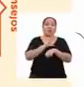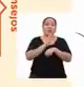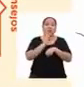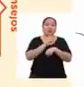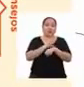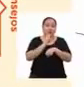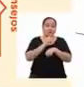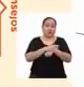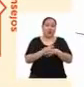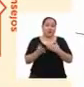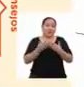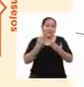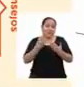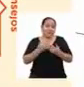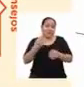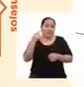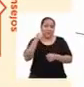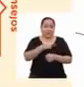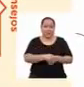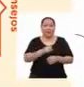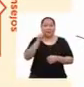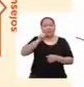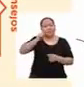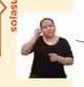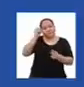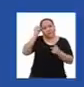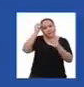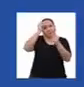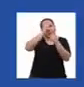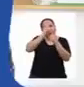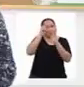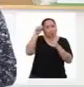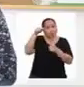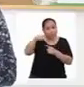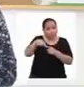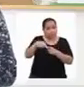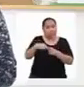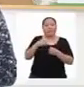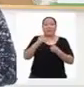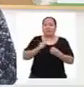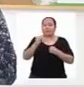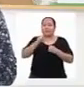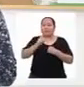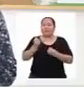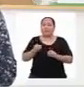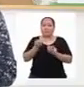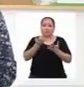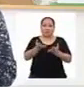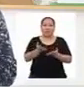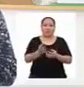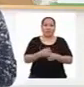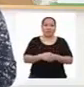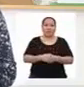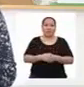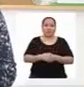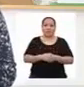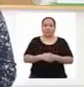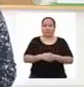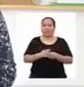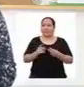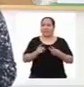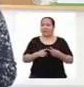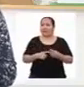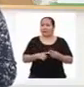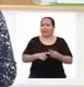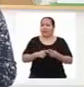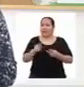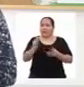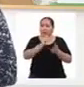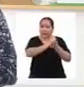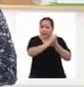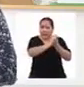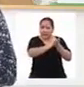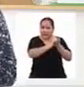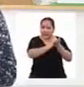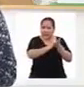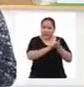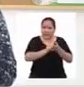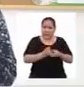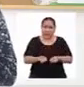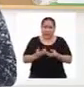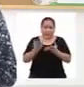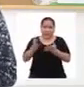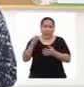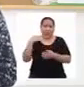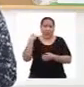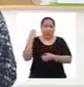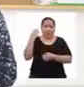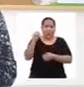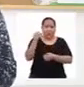que sí cumplimos con el propósito planteado. ¿El texto está dirigido a adolescentes? ¿El lenguaje